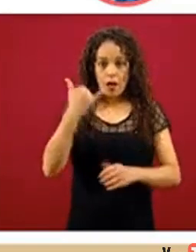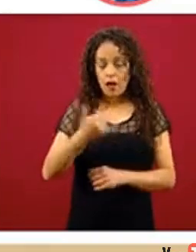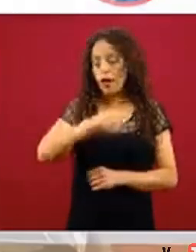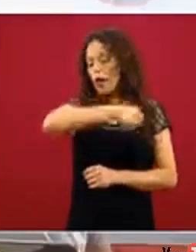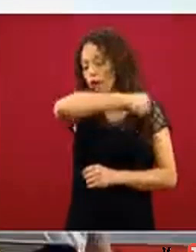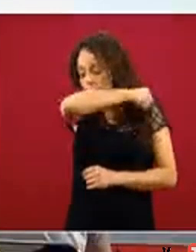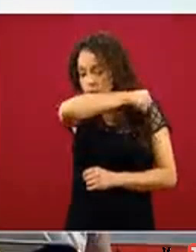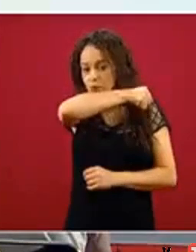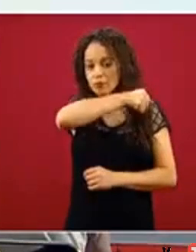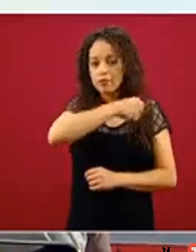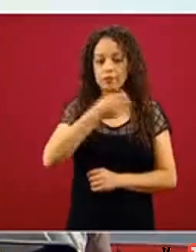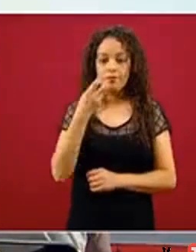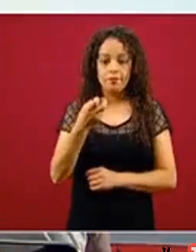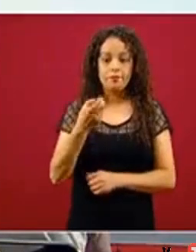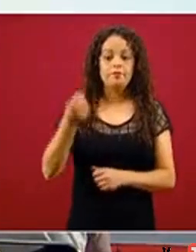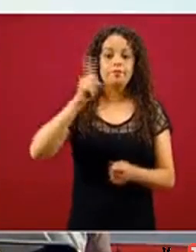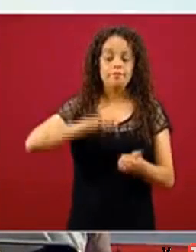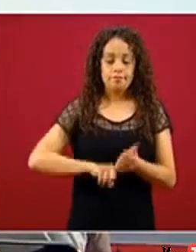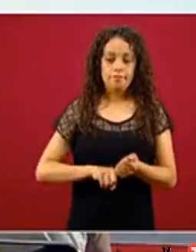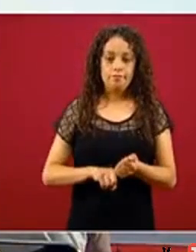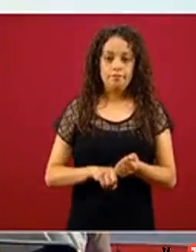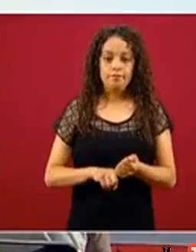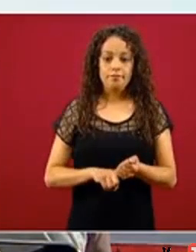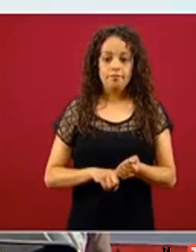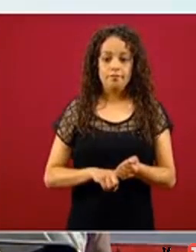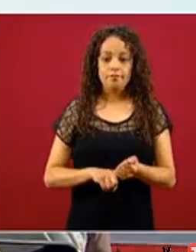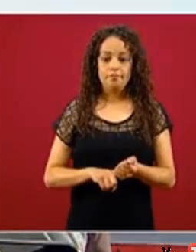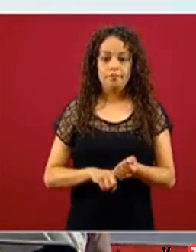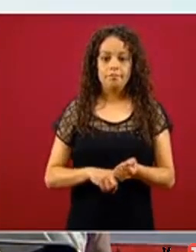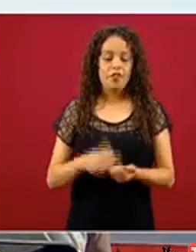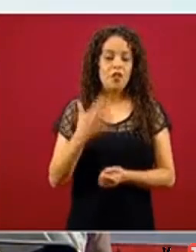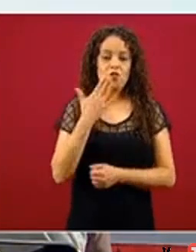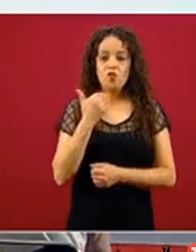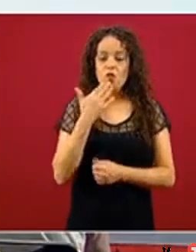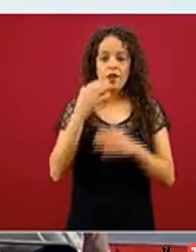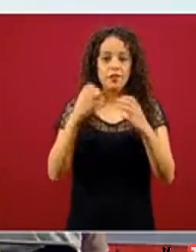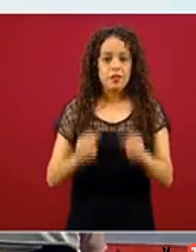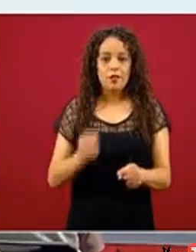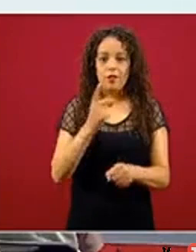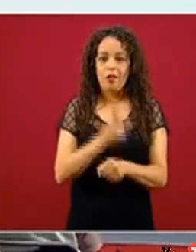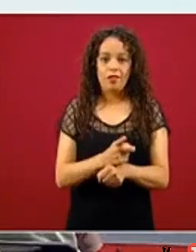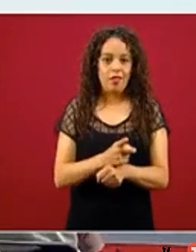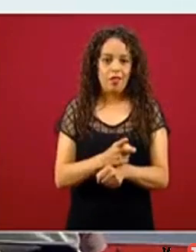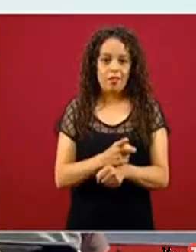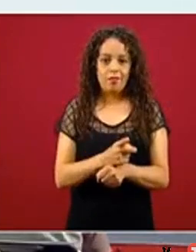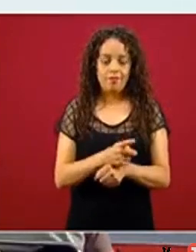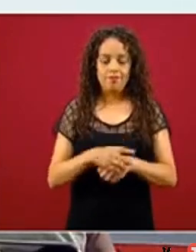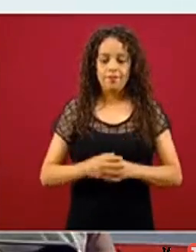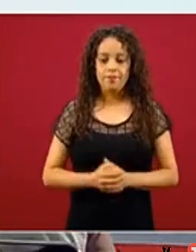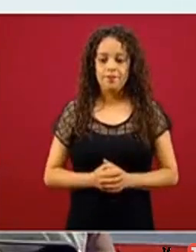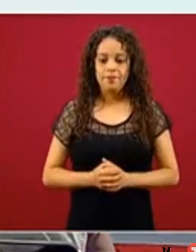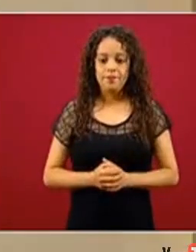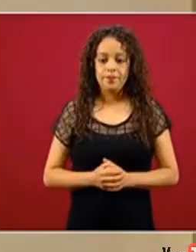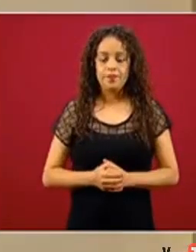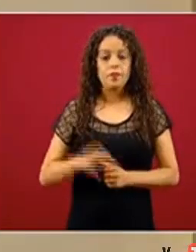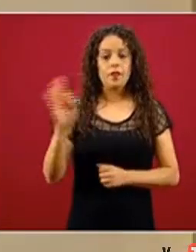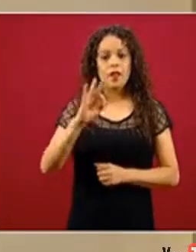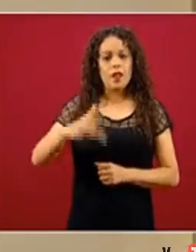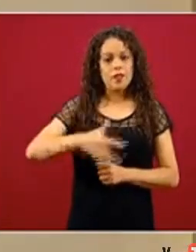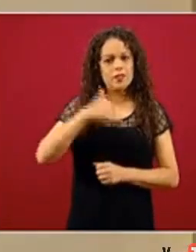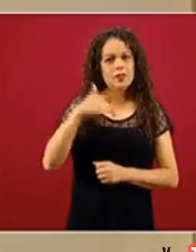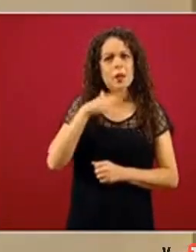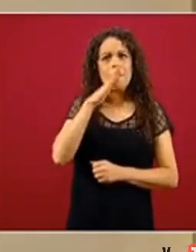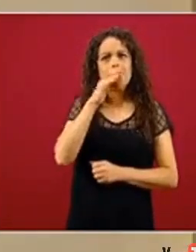símbolo o un signo de falsa seguridad. Si presenta síntomas respiratorios, quédate en casa. Si